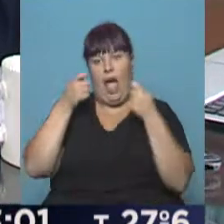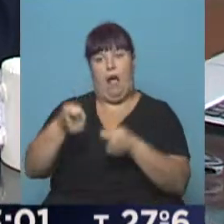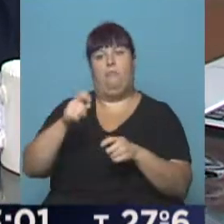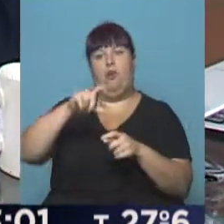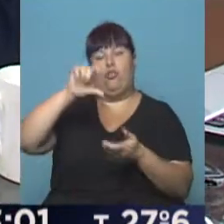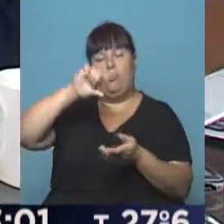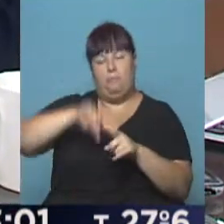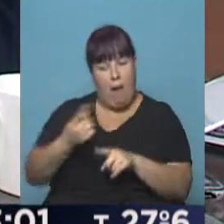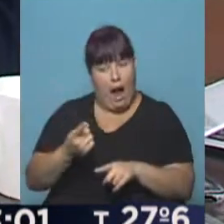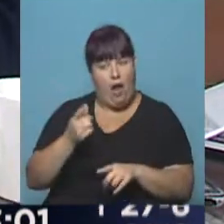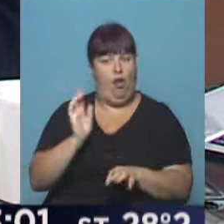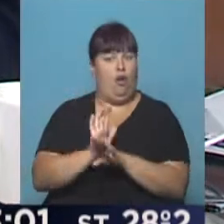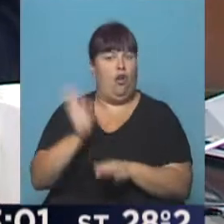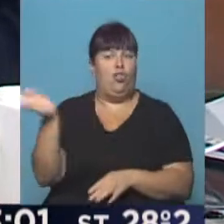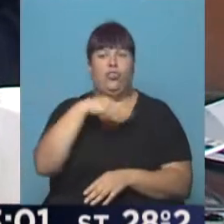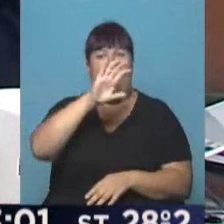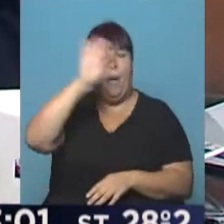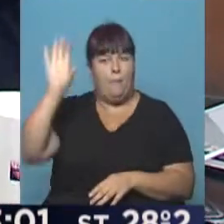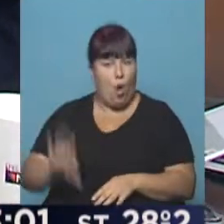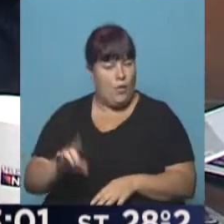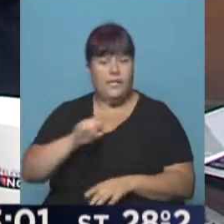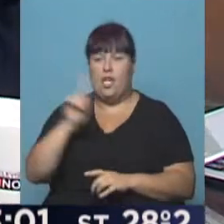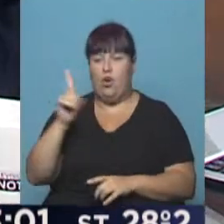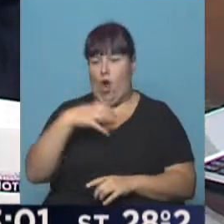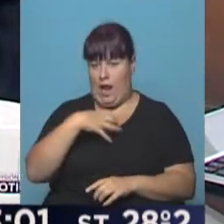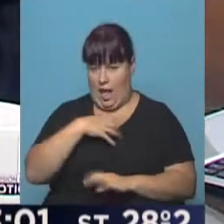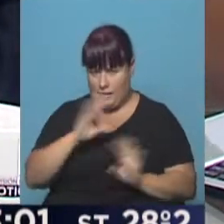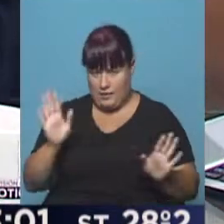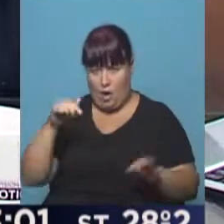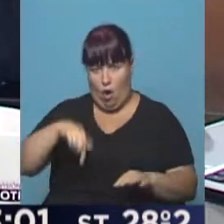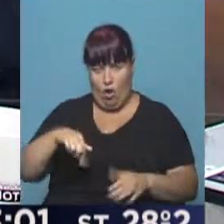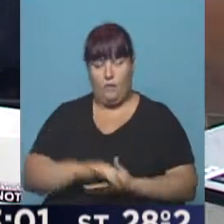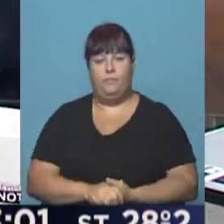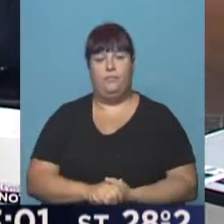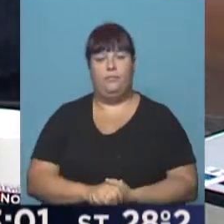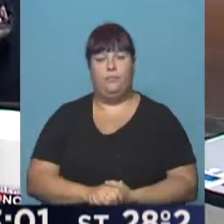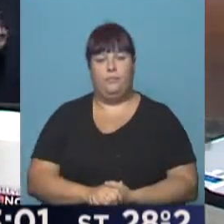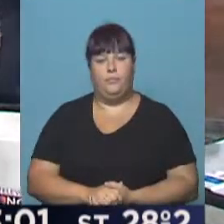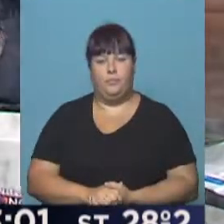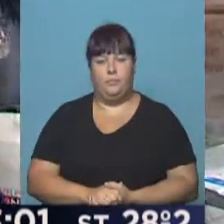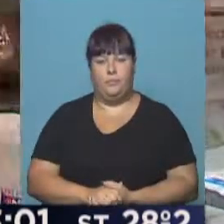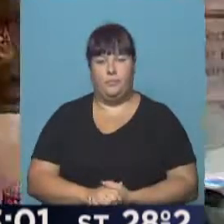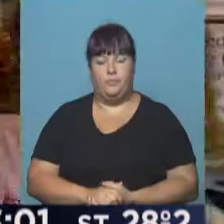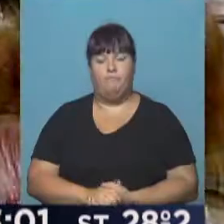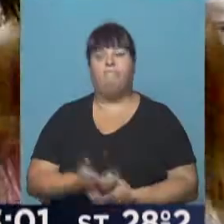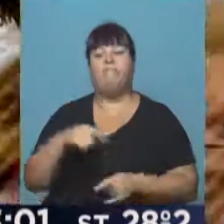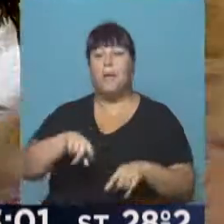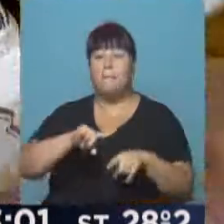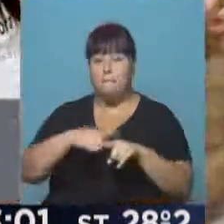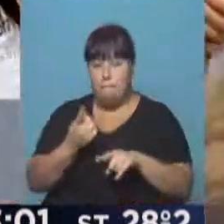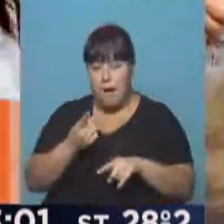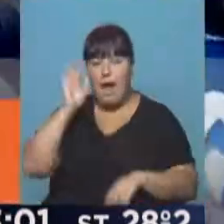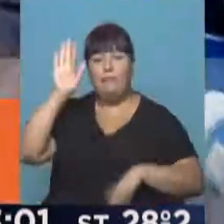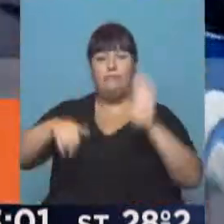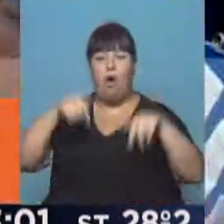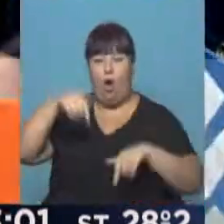de fuerza. Prácticamente todas las provincias no han comenzado las clases en la jornada de hoy. La medida de fuerza